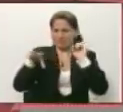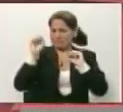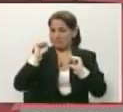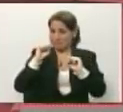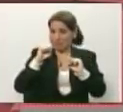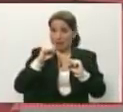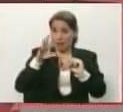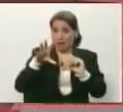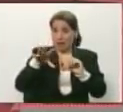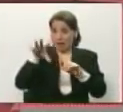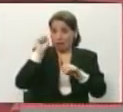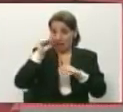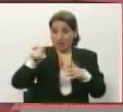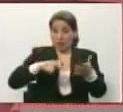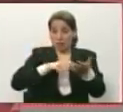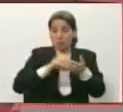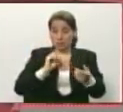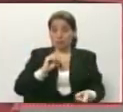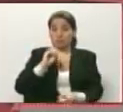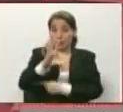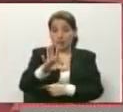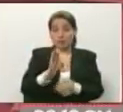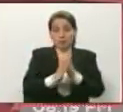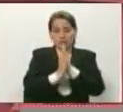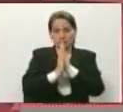completo, me dice por favor.